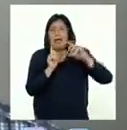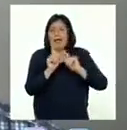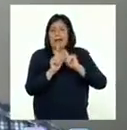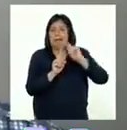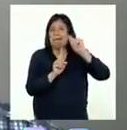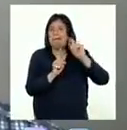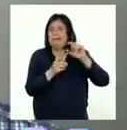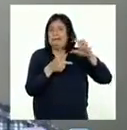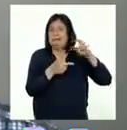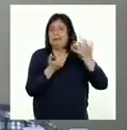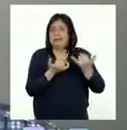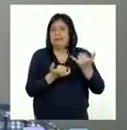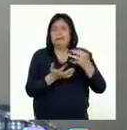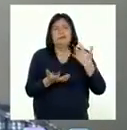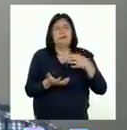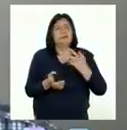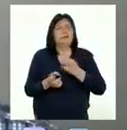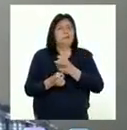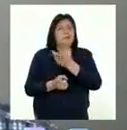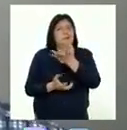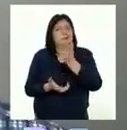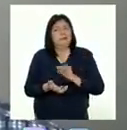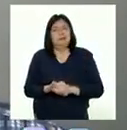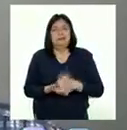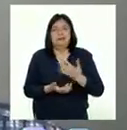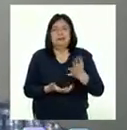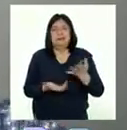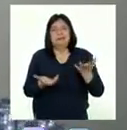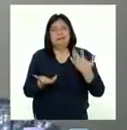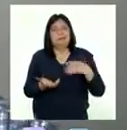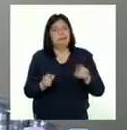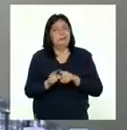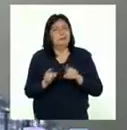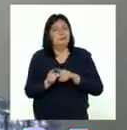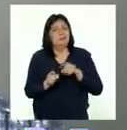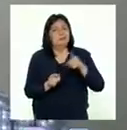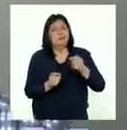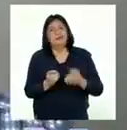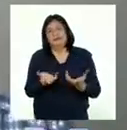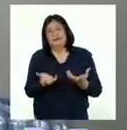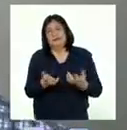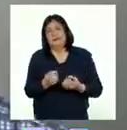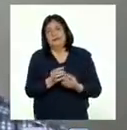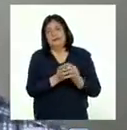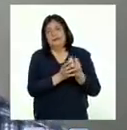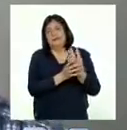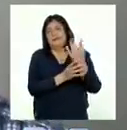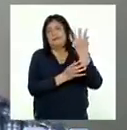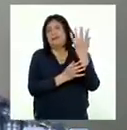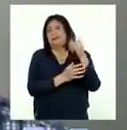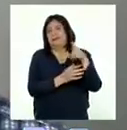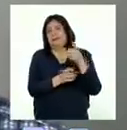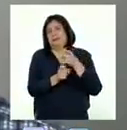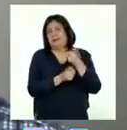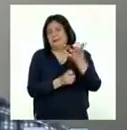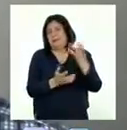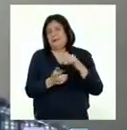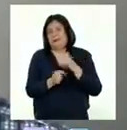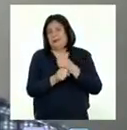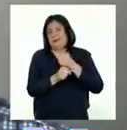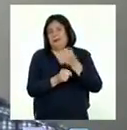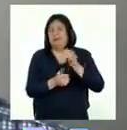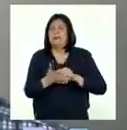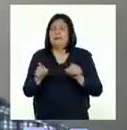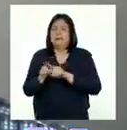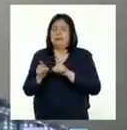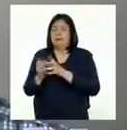temperatura del planeta va a afectar estas condiciones y va a afectar directamente la producción del café. Y